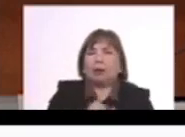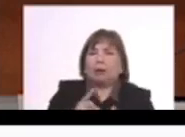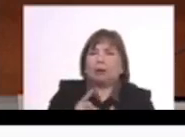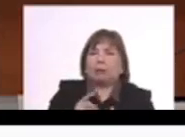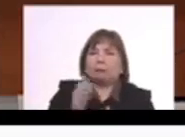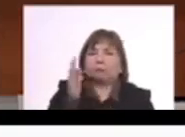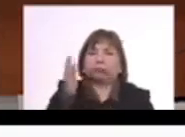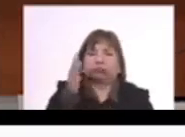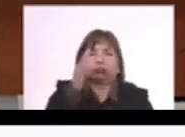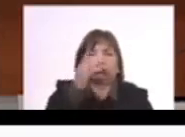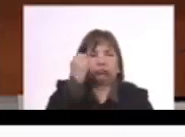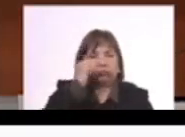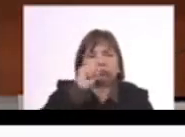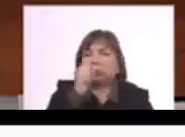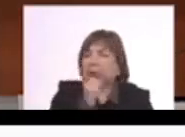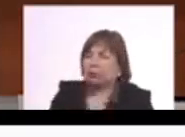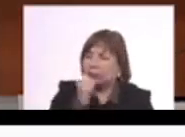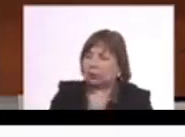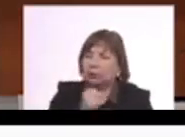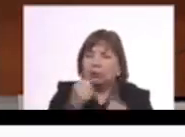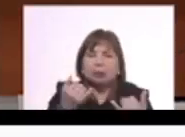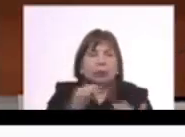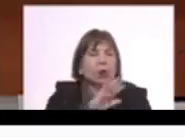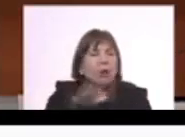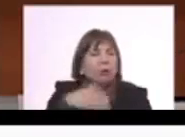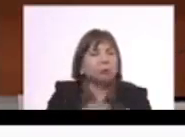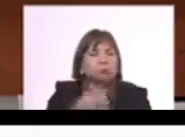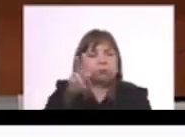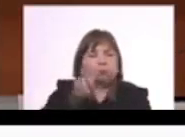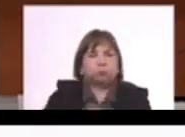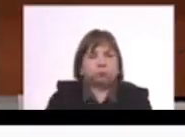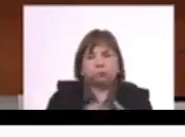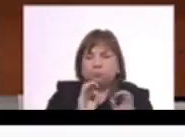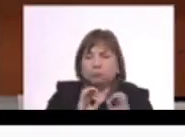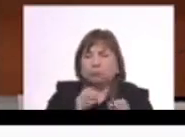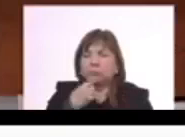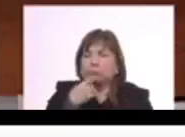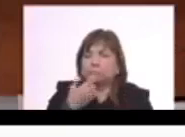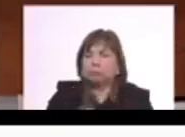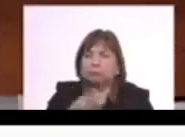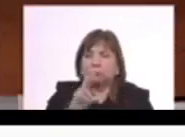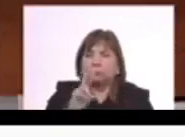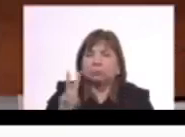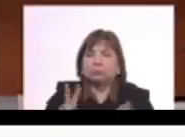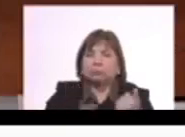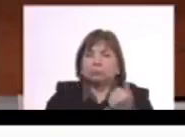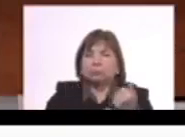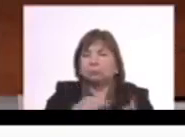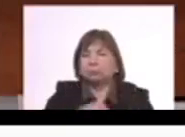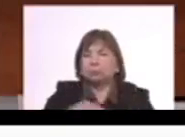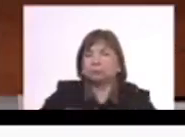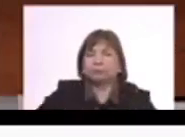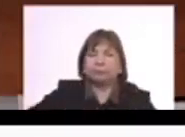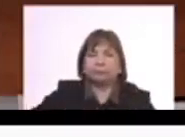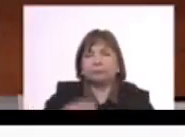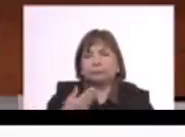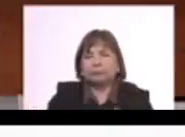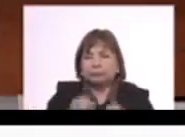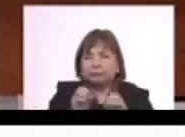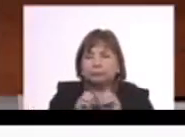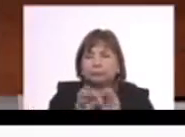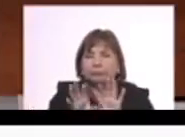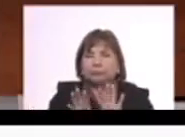de representación estamos trabajando hoy en día para aprobar todos los dictámenes, que como ha dicho el viceministro, con